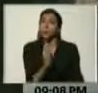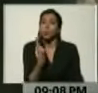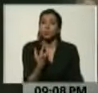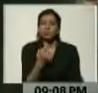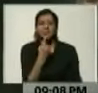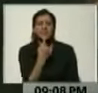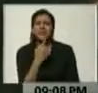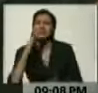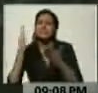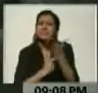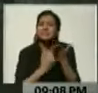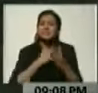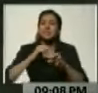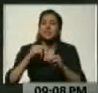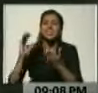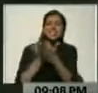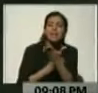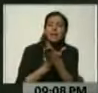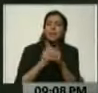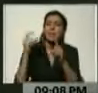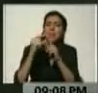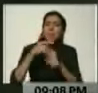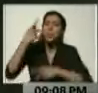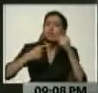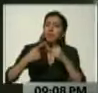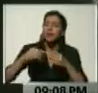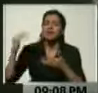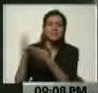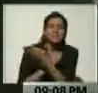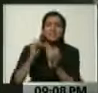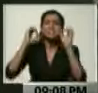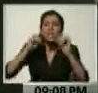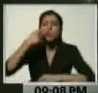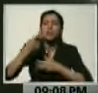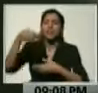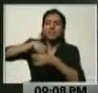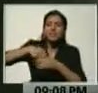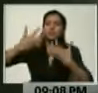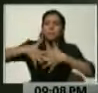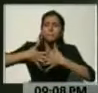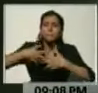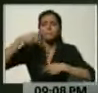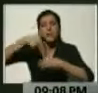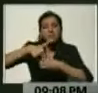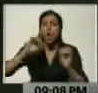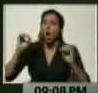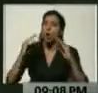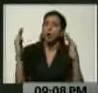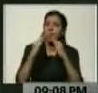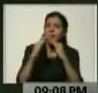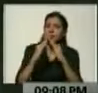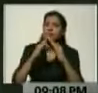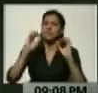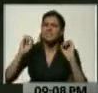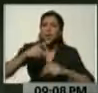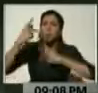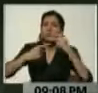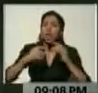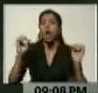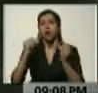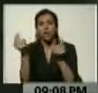no, que hay que despolitizar PDVSA, que hay que despolitizar la vivienda, que hay que despolitizar la economía. Ah,